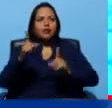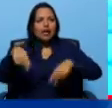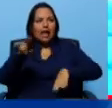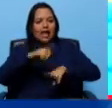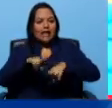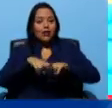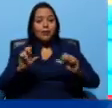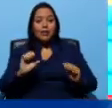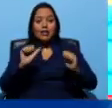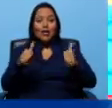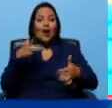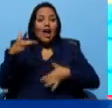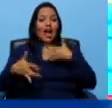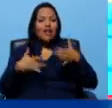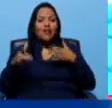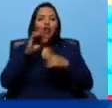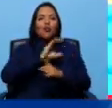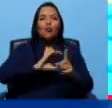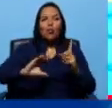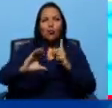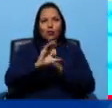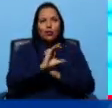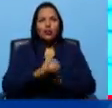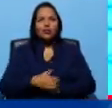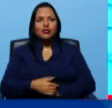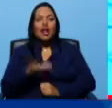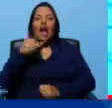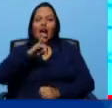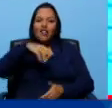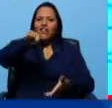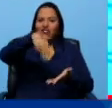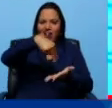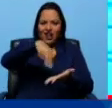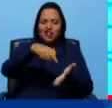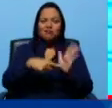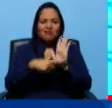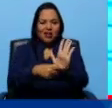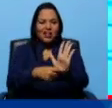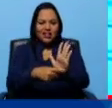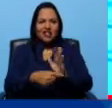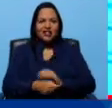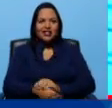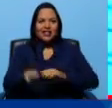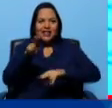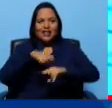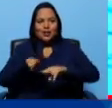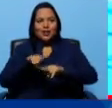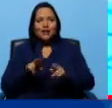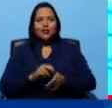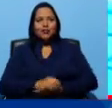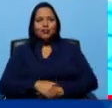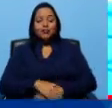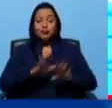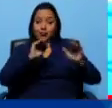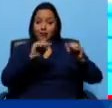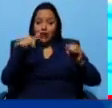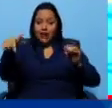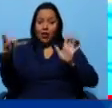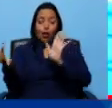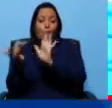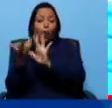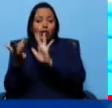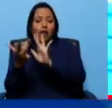que ya empezaron con sus actividades culturales. Viene un baile de nuestros niños para despedir este pase,